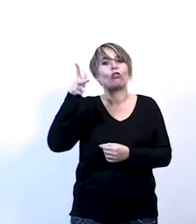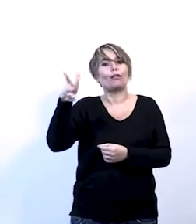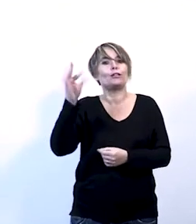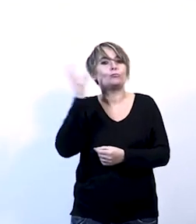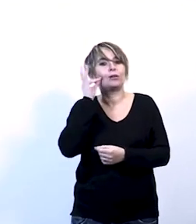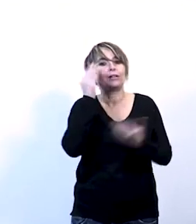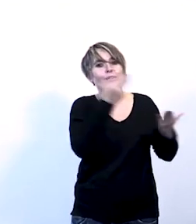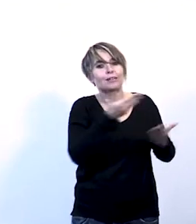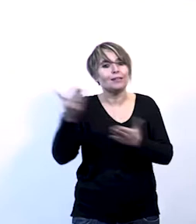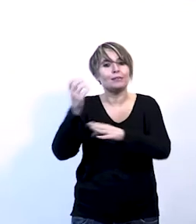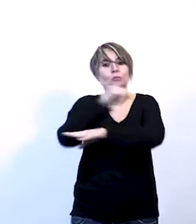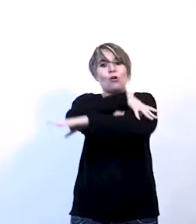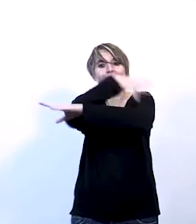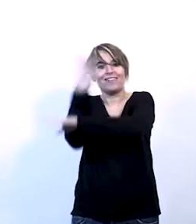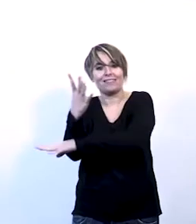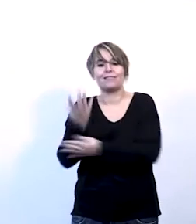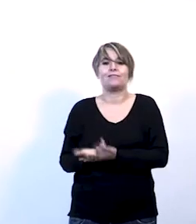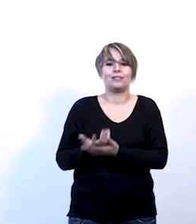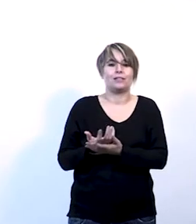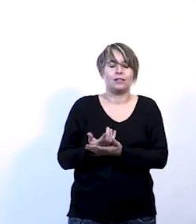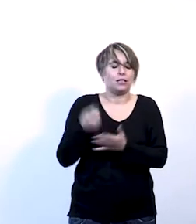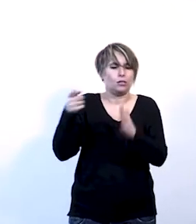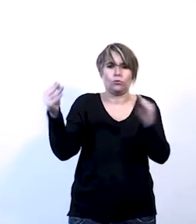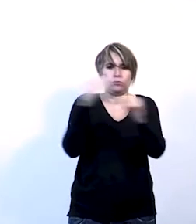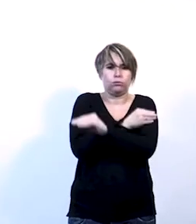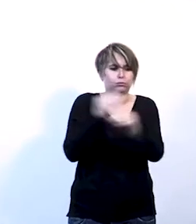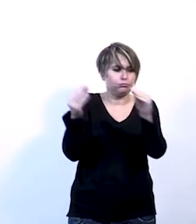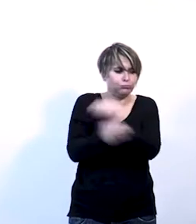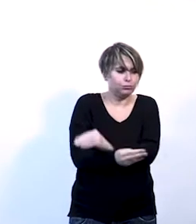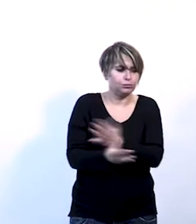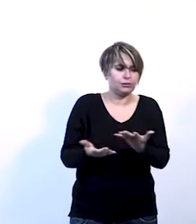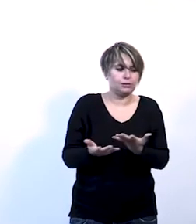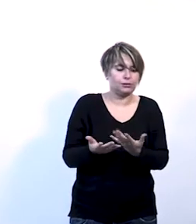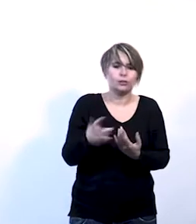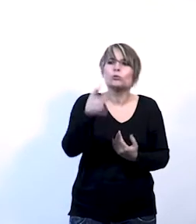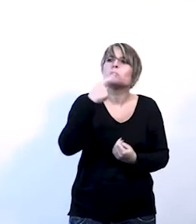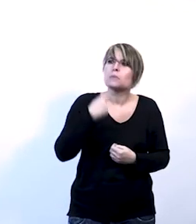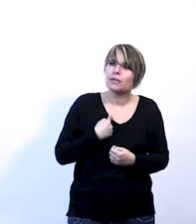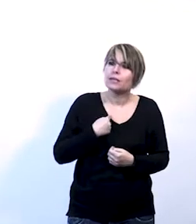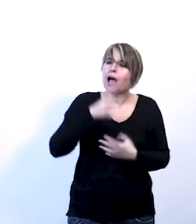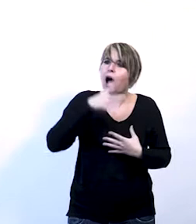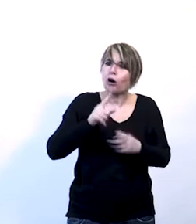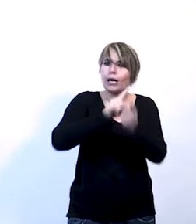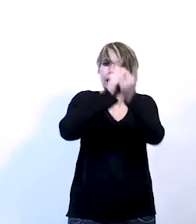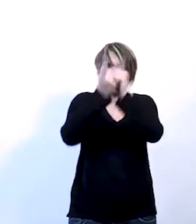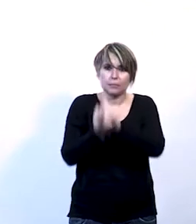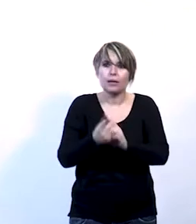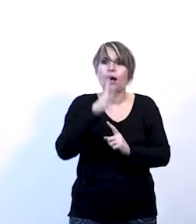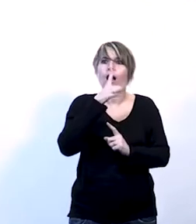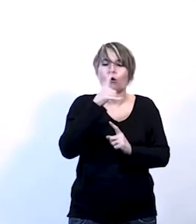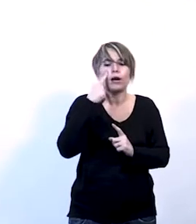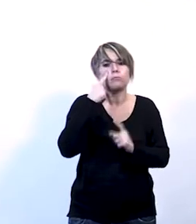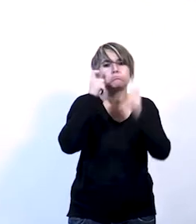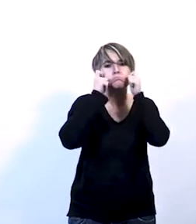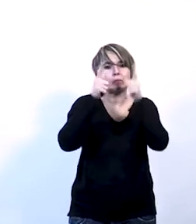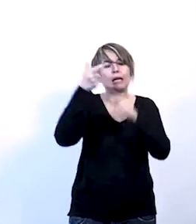al colectivo LGTBI, ¿no? Esto da una verdadera contradicción. Y me decías, estamos cambiando eso, ahora ya cada vez se da más